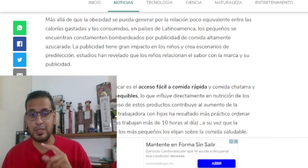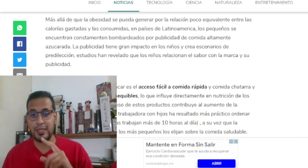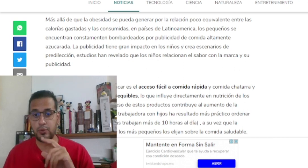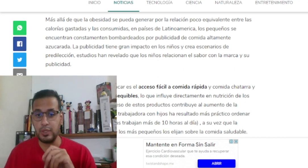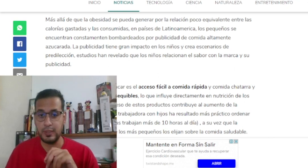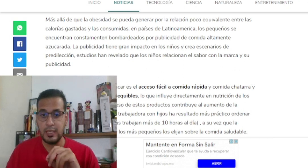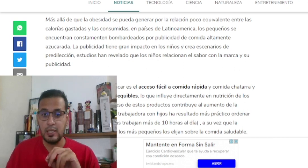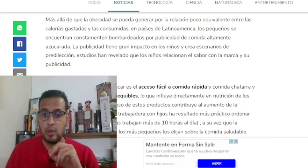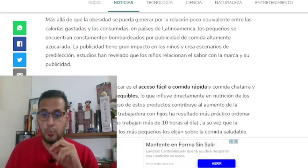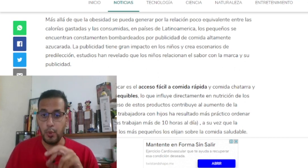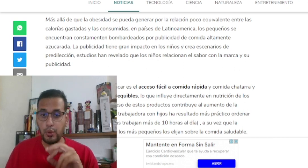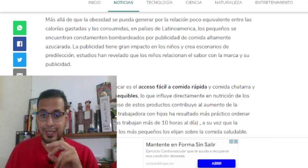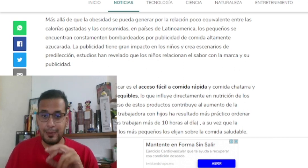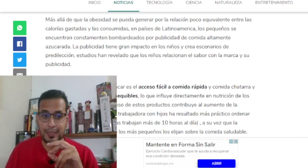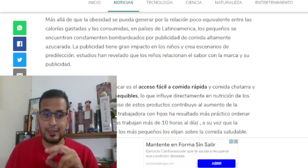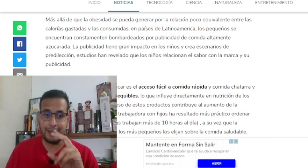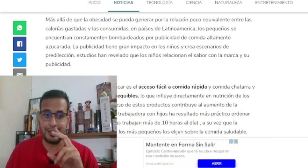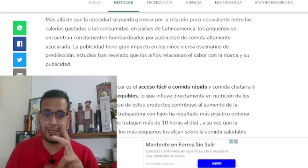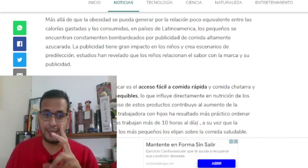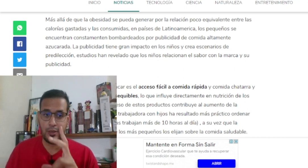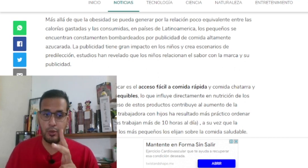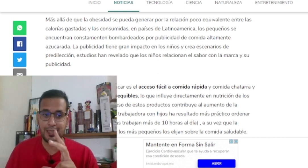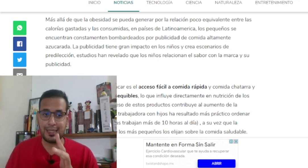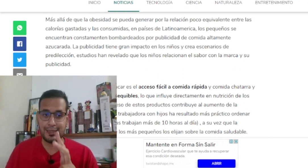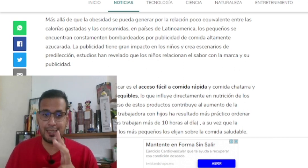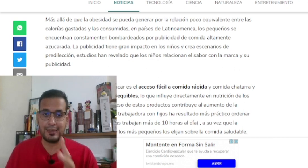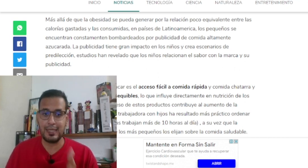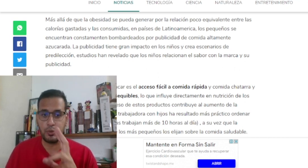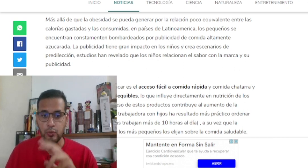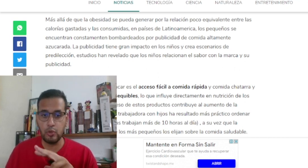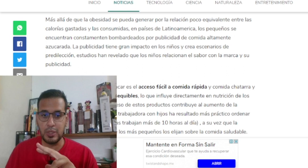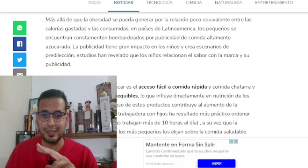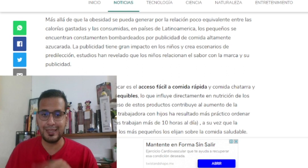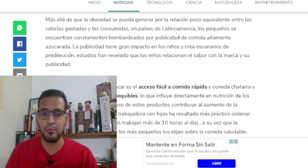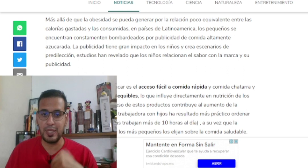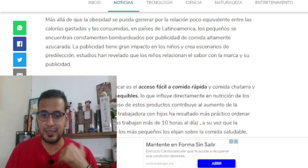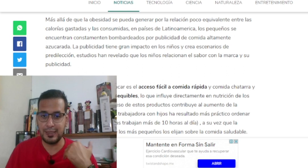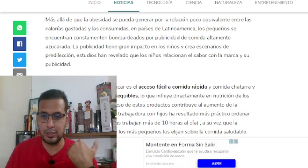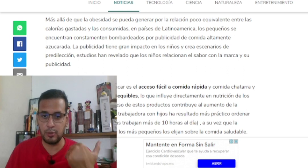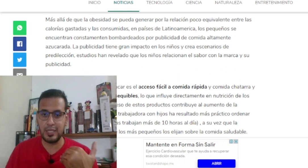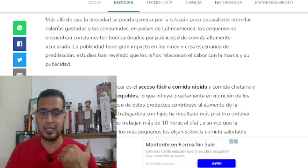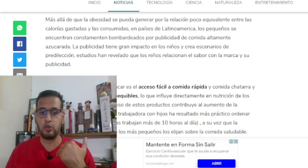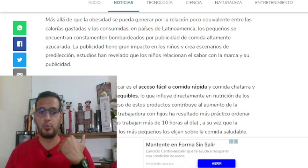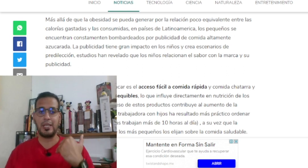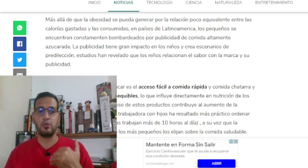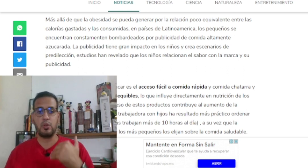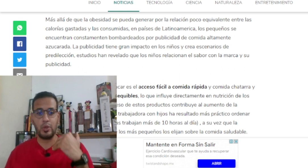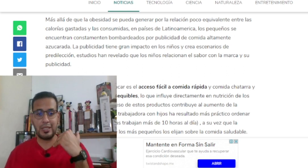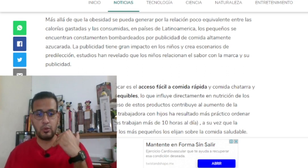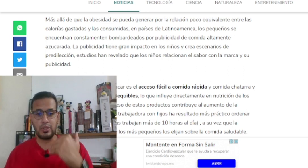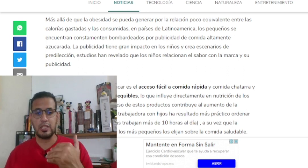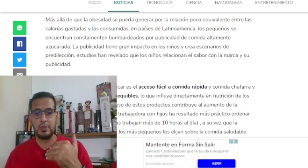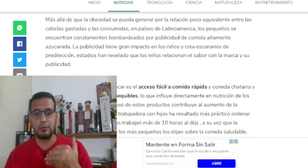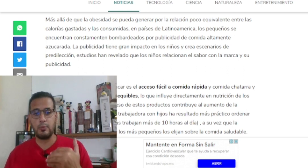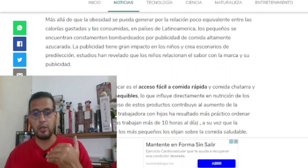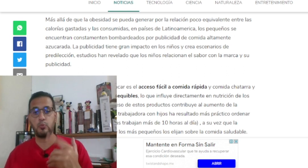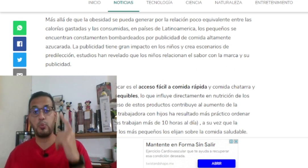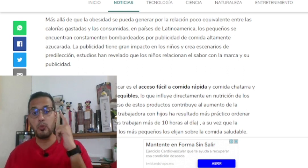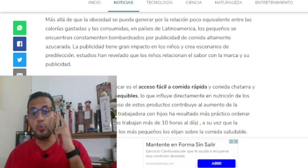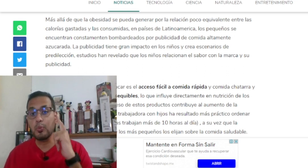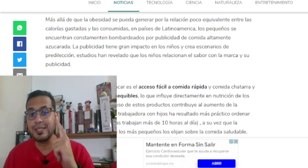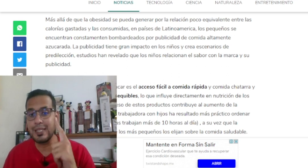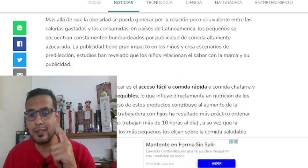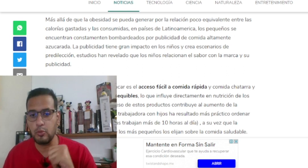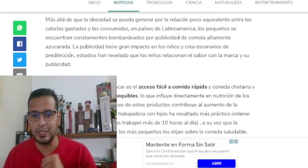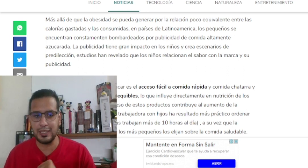generar por relaciones poco equivalentes entre las calorías gastadas y las consumidas, en países de Latinoamérica los pequeños se encuentran constantemente bombardeados